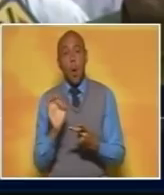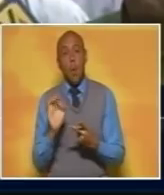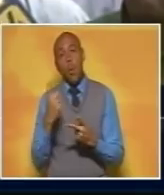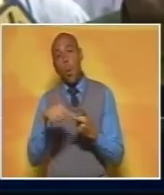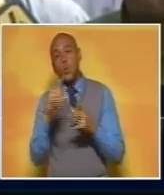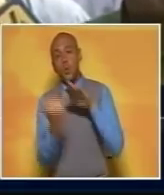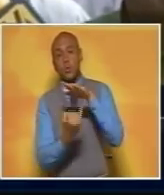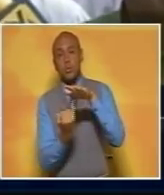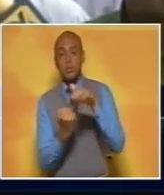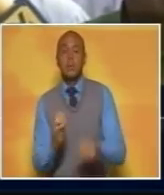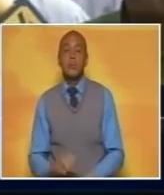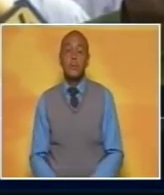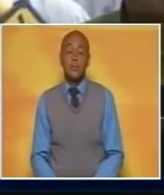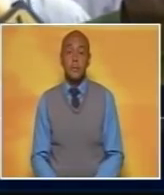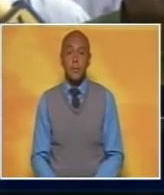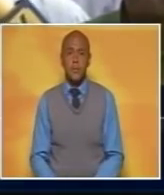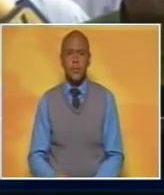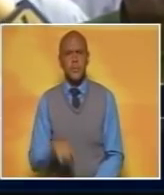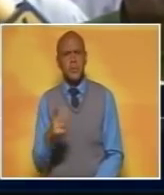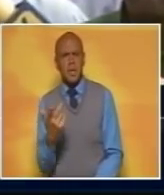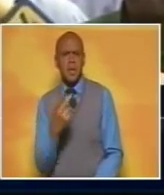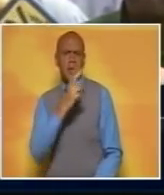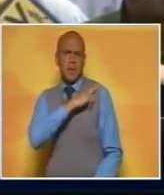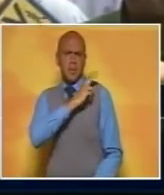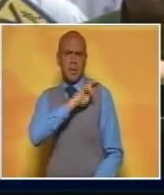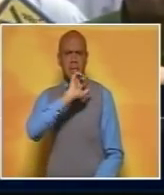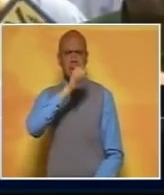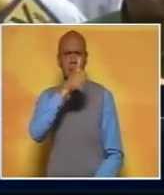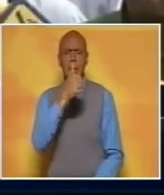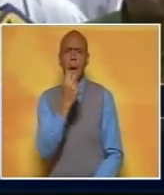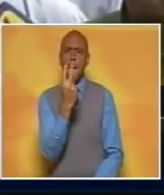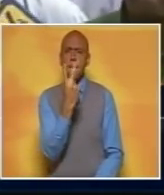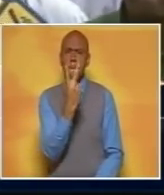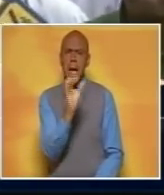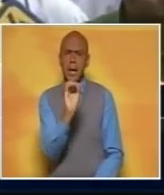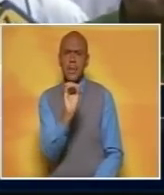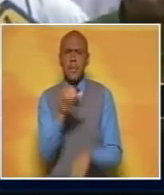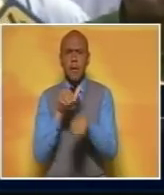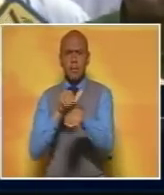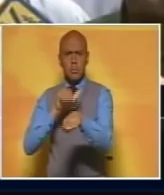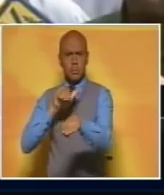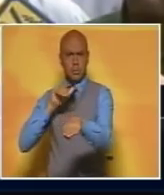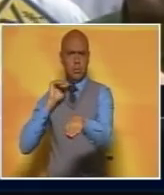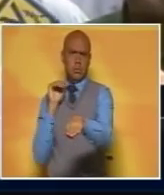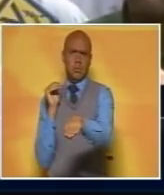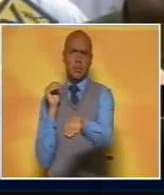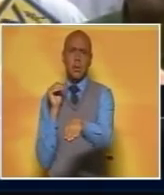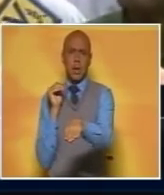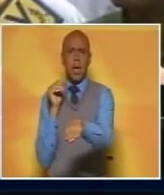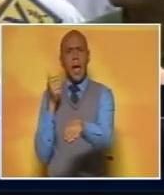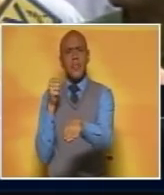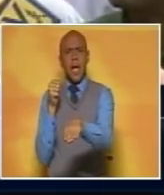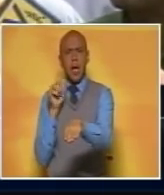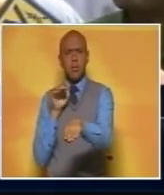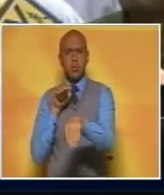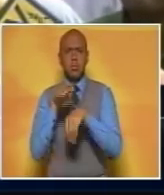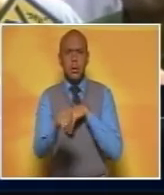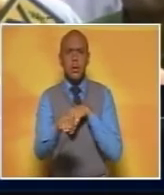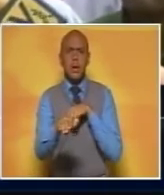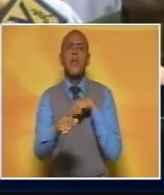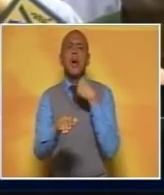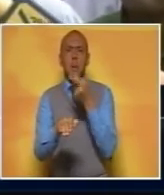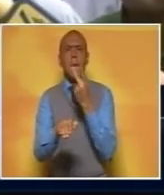instituciones. Bueno, ¿cómo es eso que la dueña de una estación guarda los primeros 20 puestos? Deja rodar 10 carros y guarda después los otros